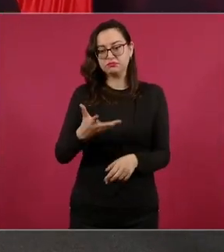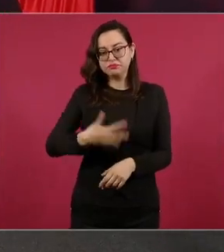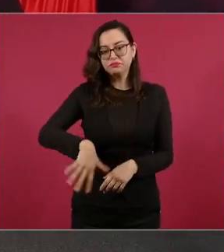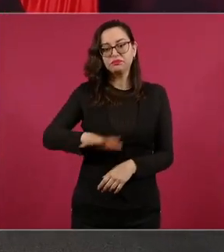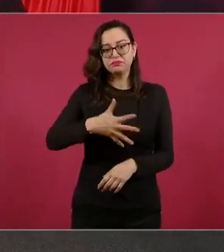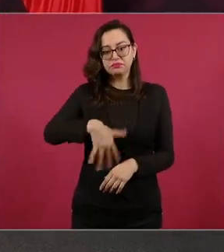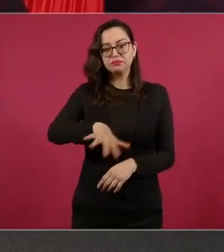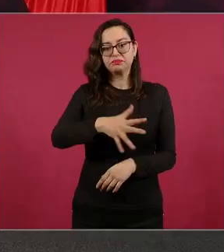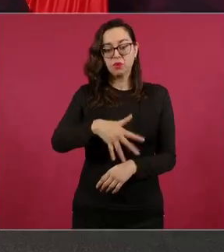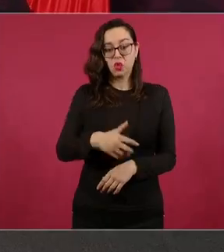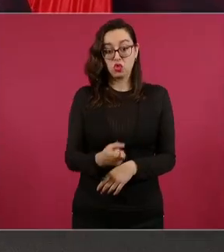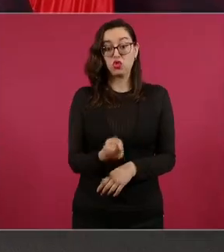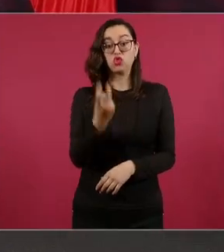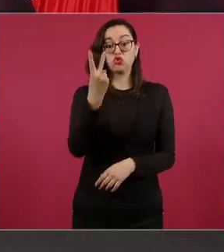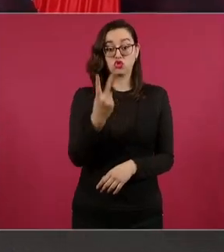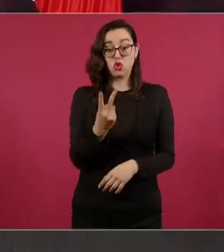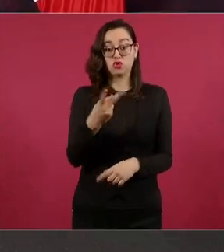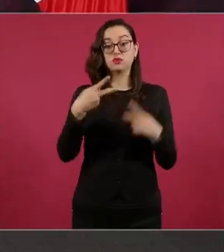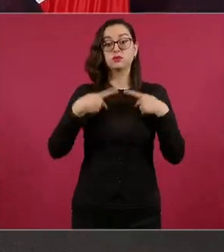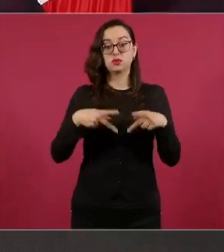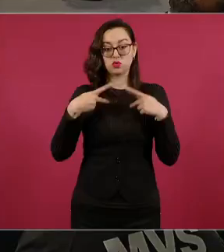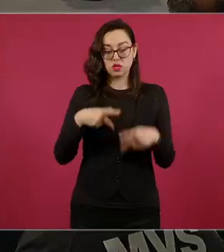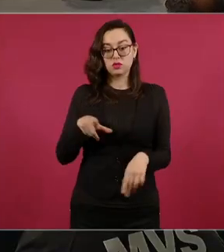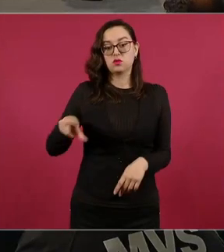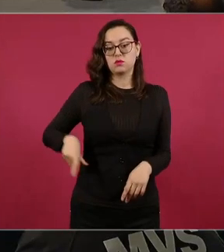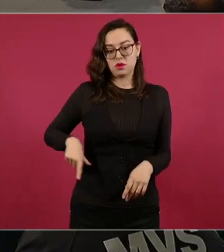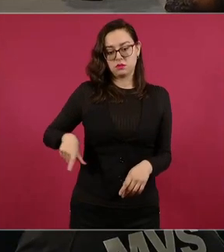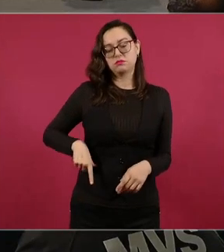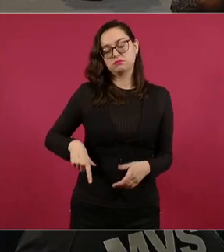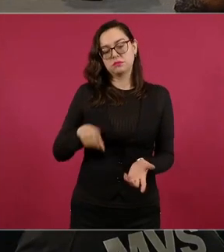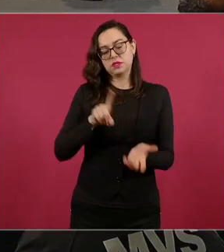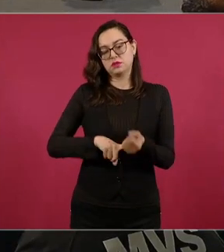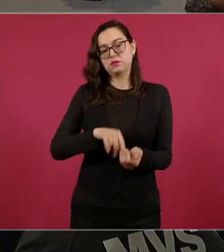Son dos servidores públicos de la Fiscalía General.